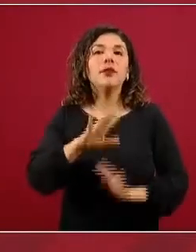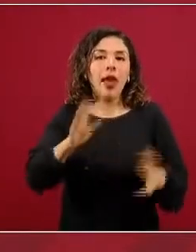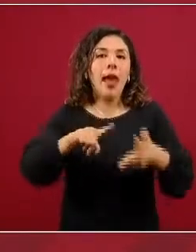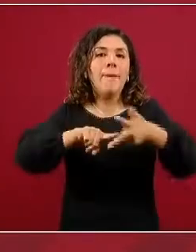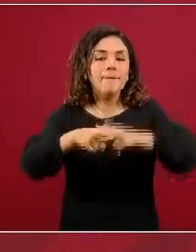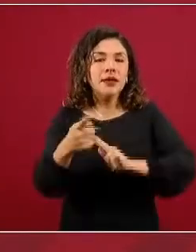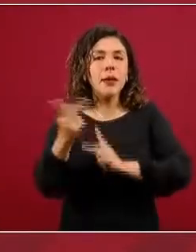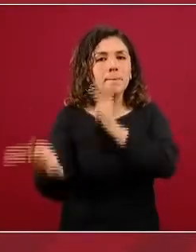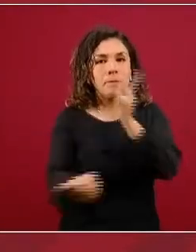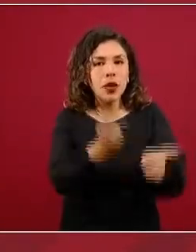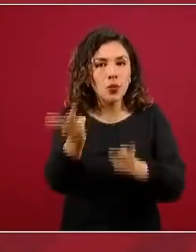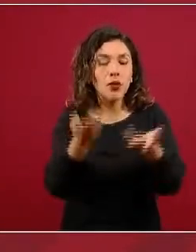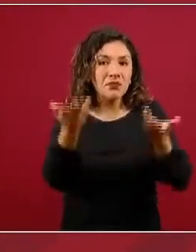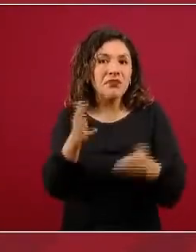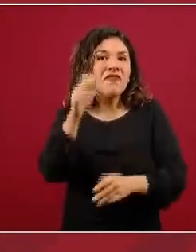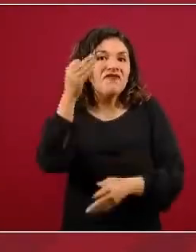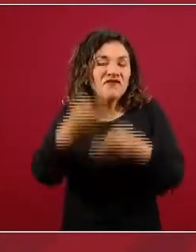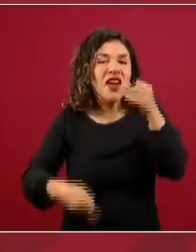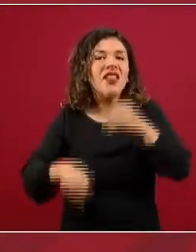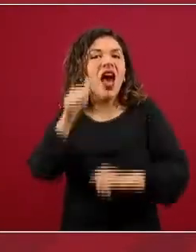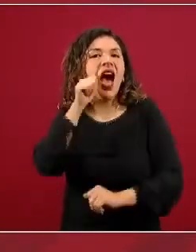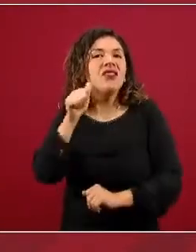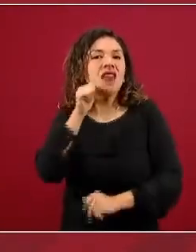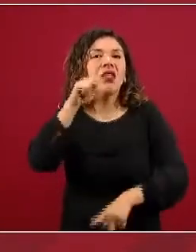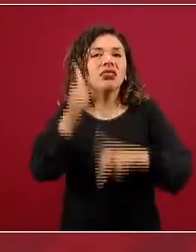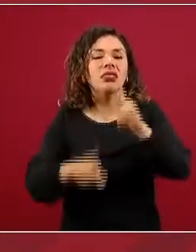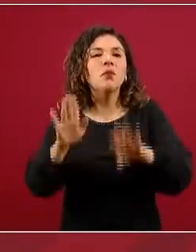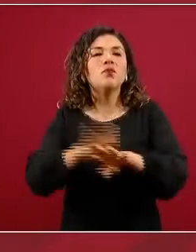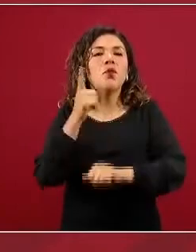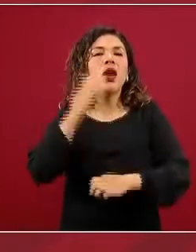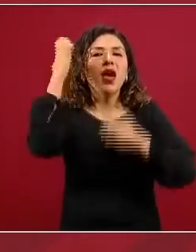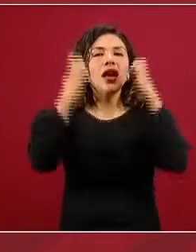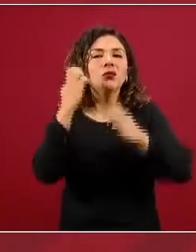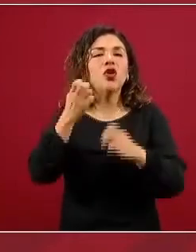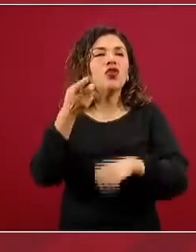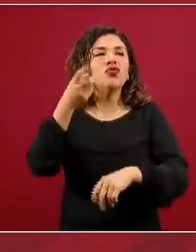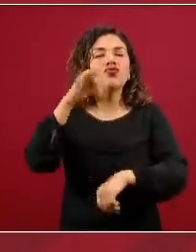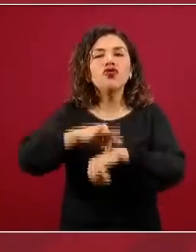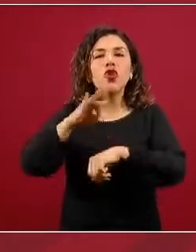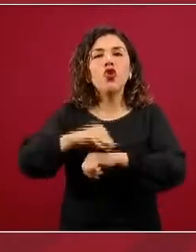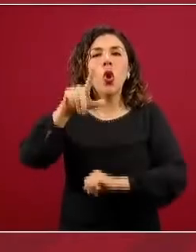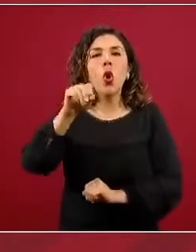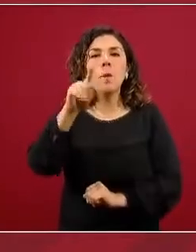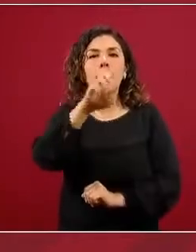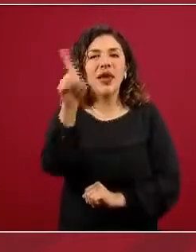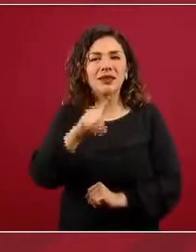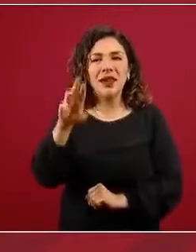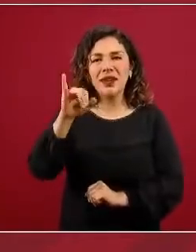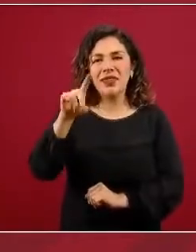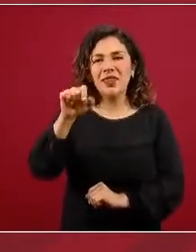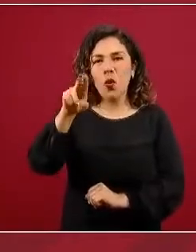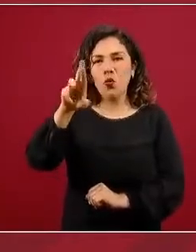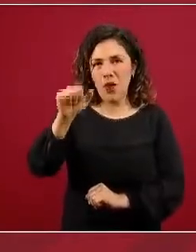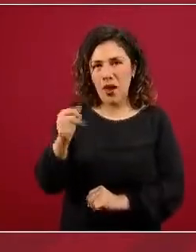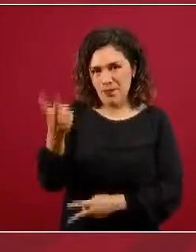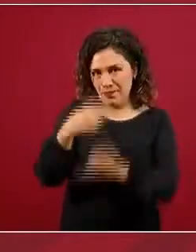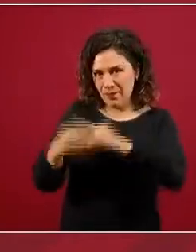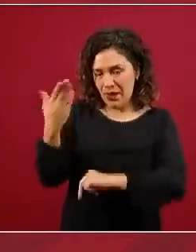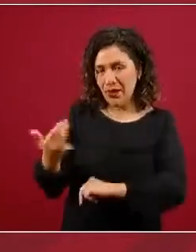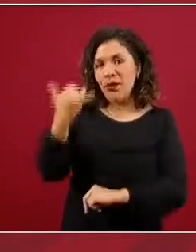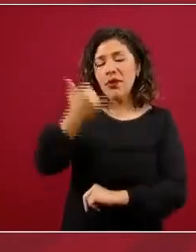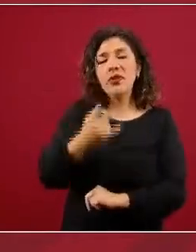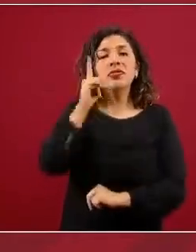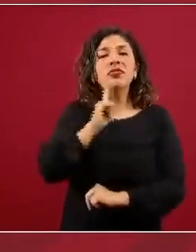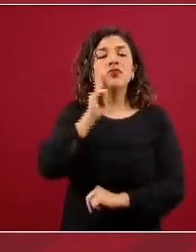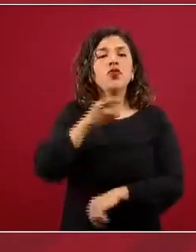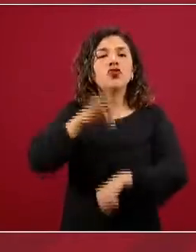las preguntas que quizá ayer quedaron pendientes de la exposición que hizo el doctor López Ridaura, aquí presente, y la